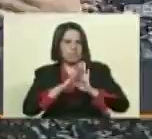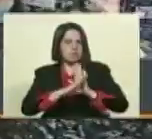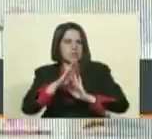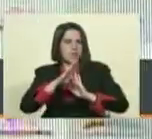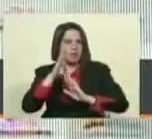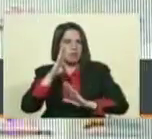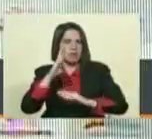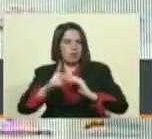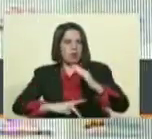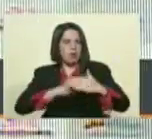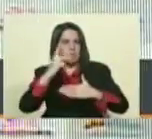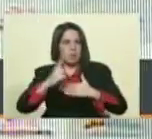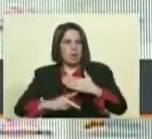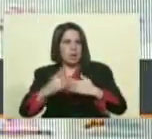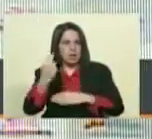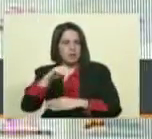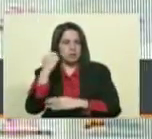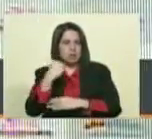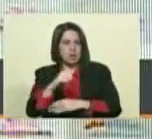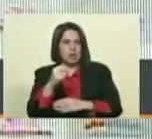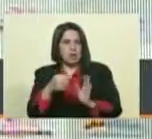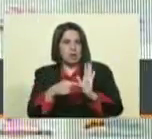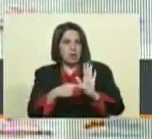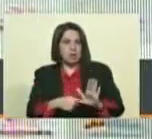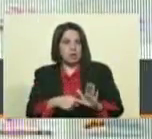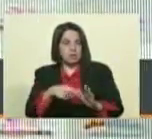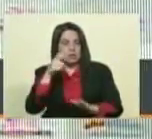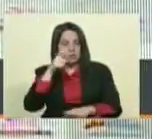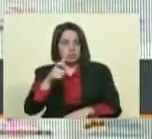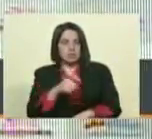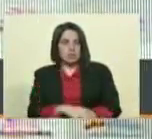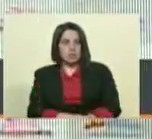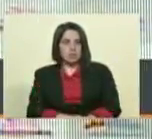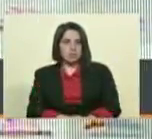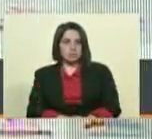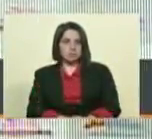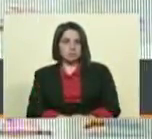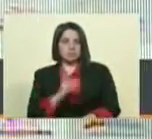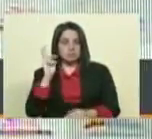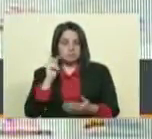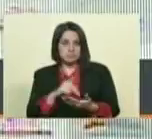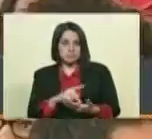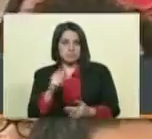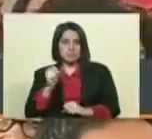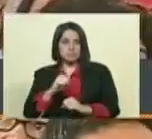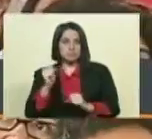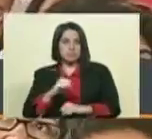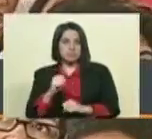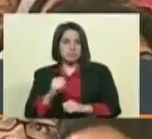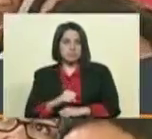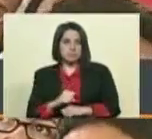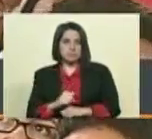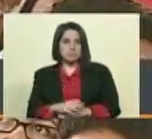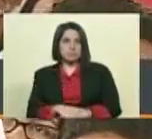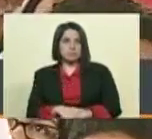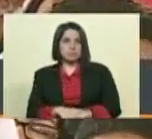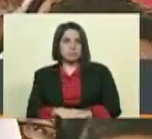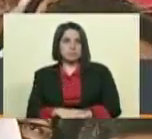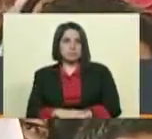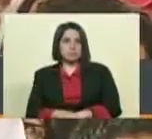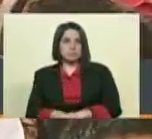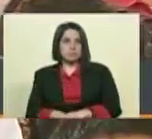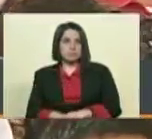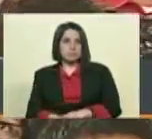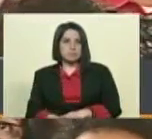los planes de la Universidad Nacional Experimental de la Seguridad. Querido general. Sí, efectivamente, mi comandante jefe. Actualmente